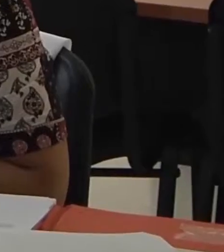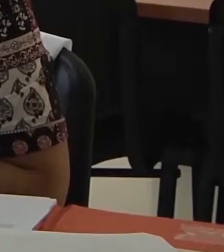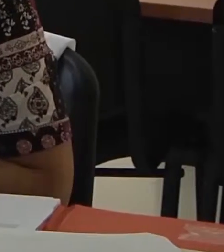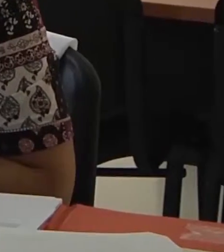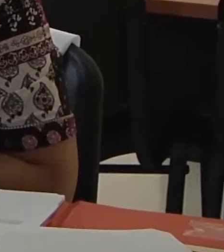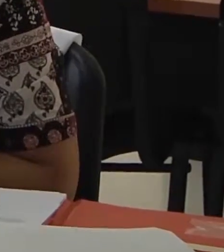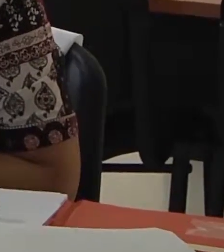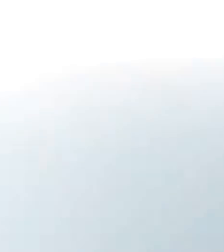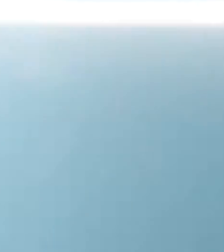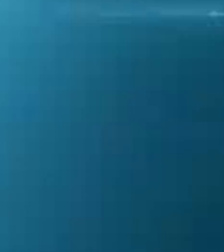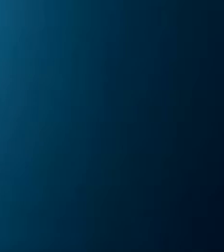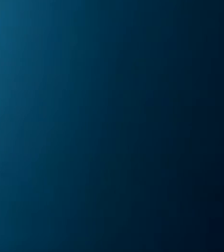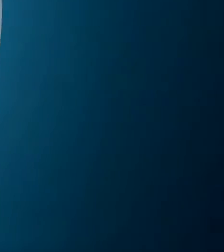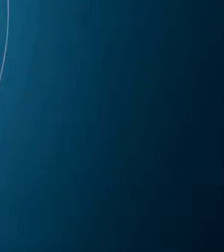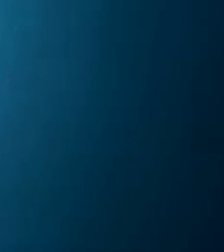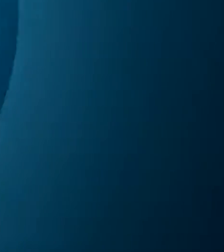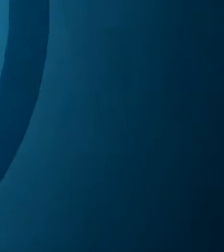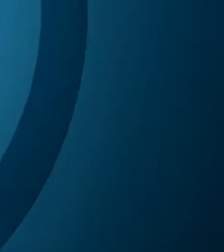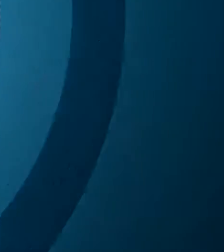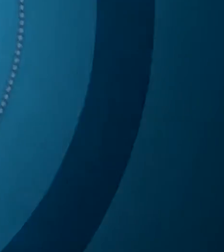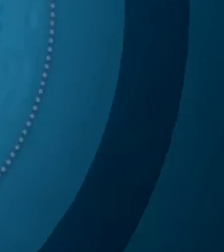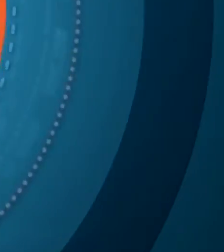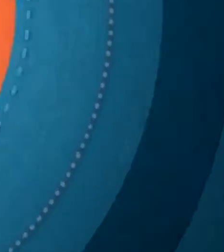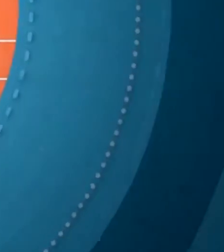Gracias. Gracias.